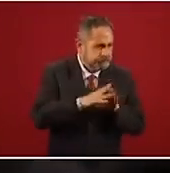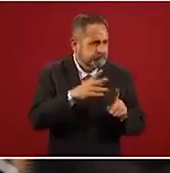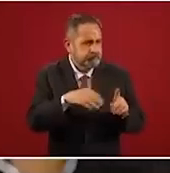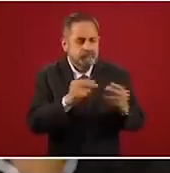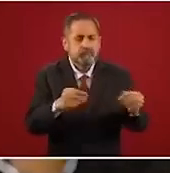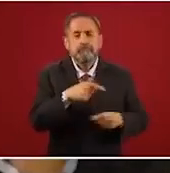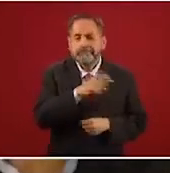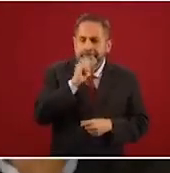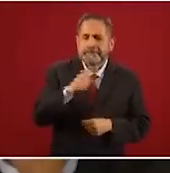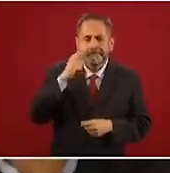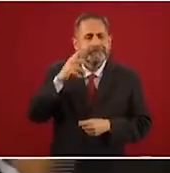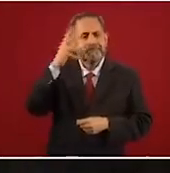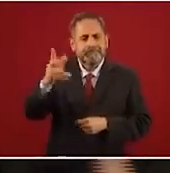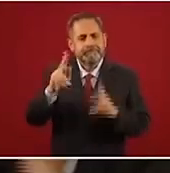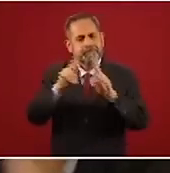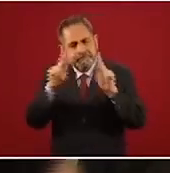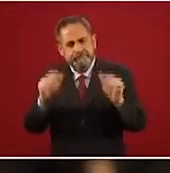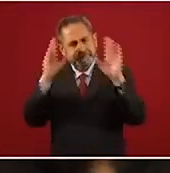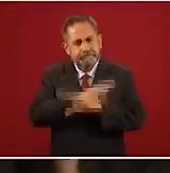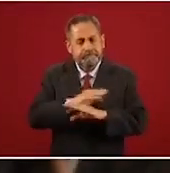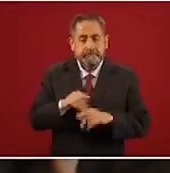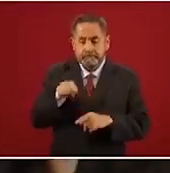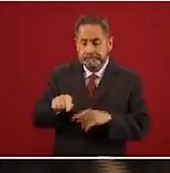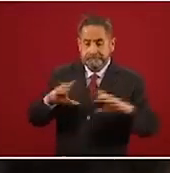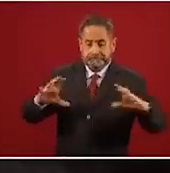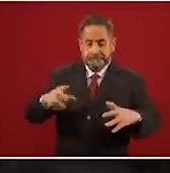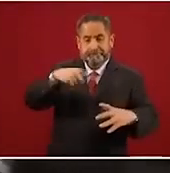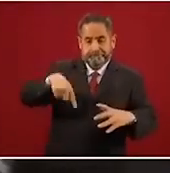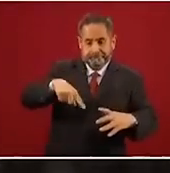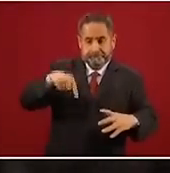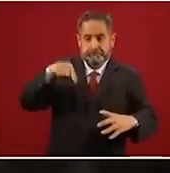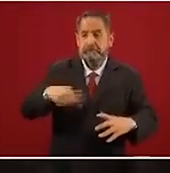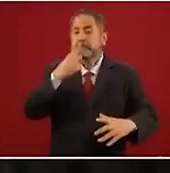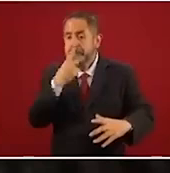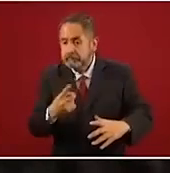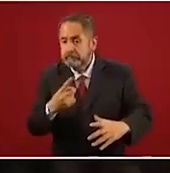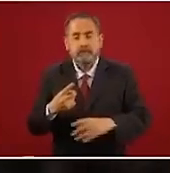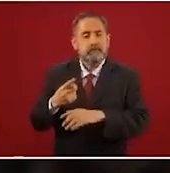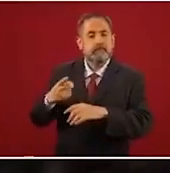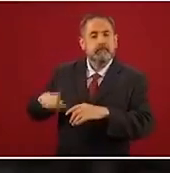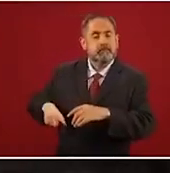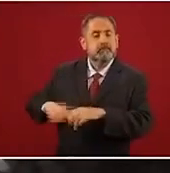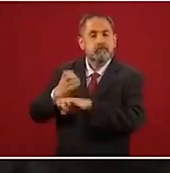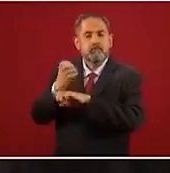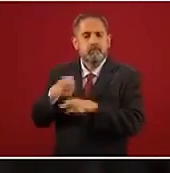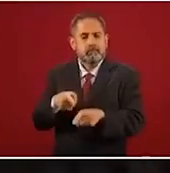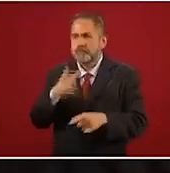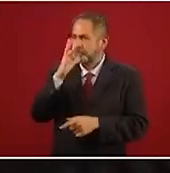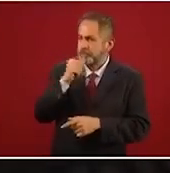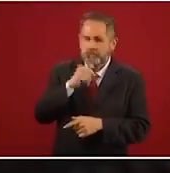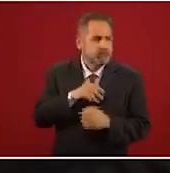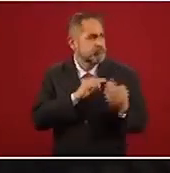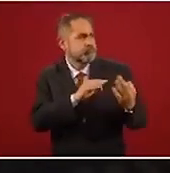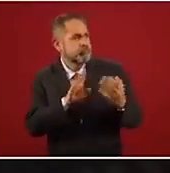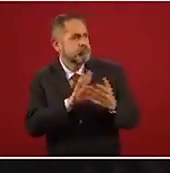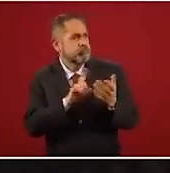de paz en este país. La brigada afirma que el Estado mexicano no tiene la capacidad de hacer frente a